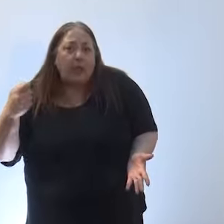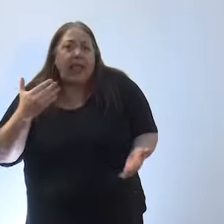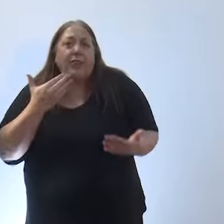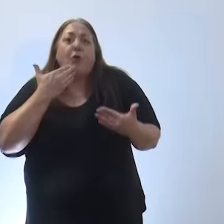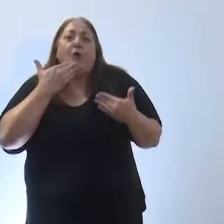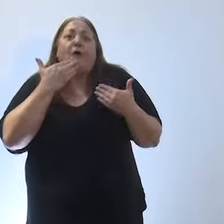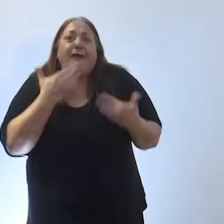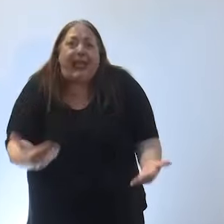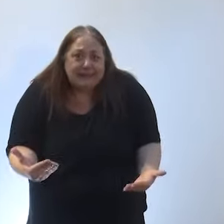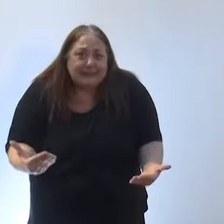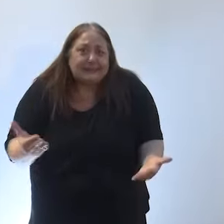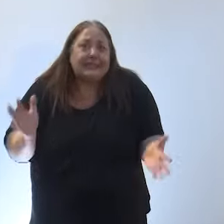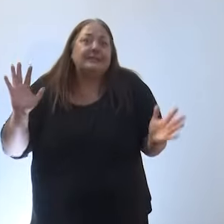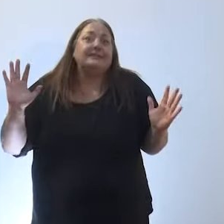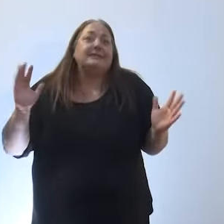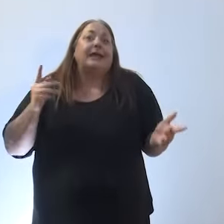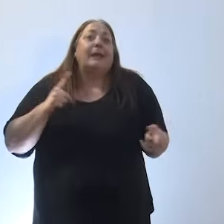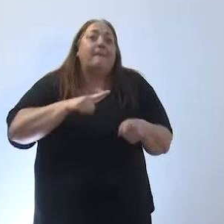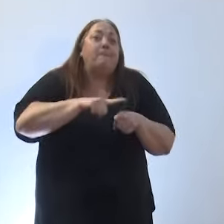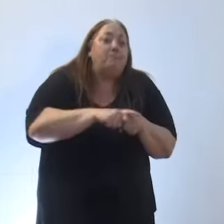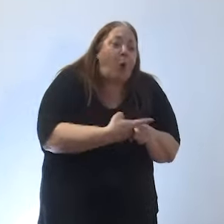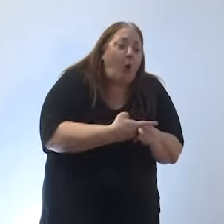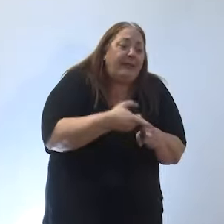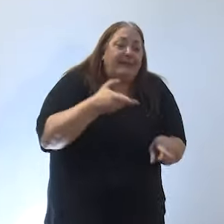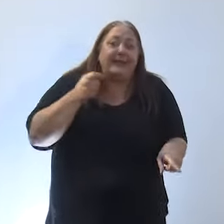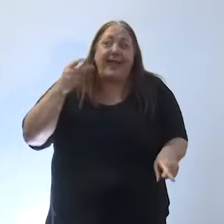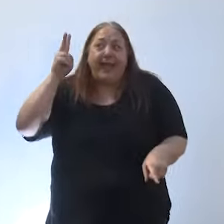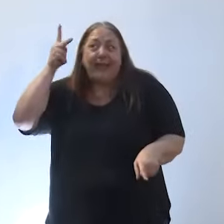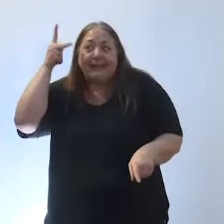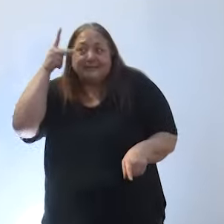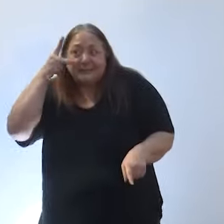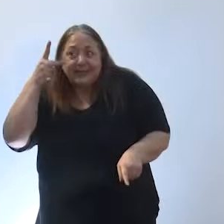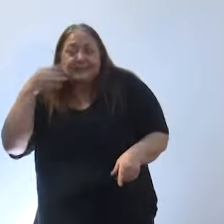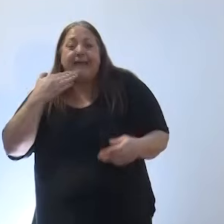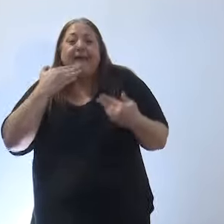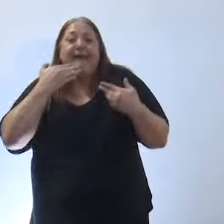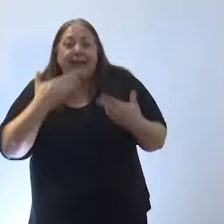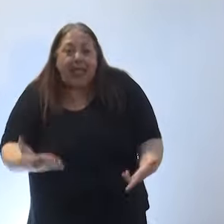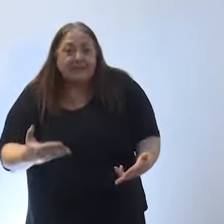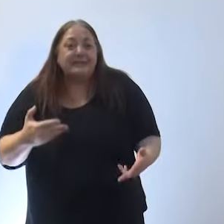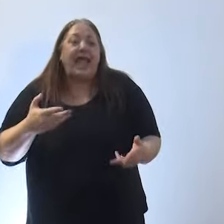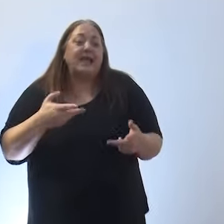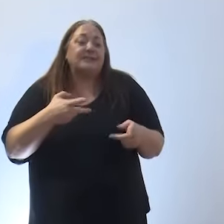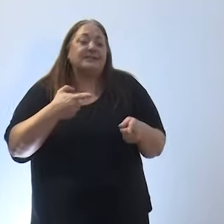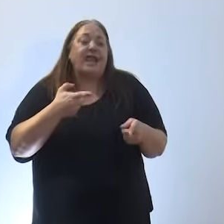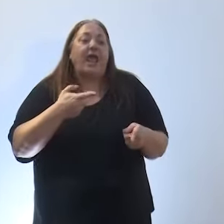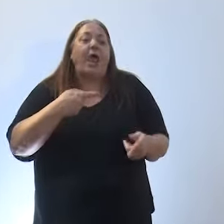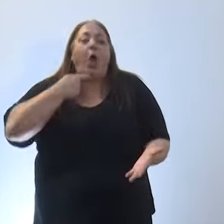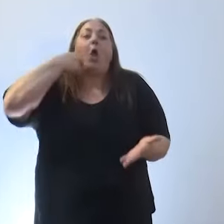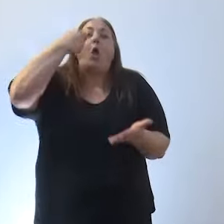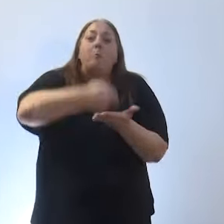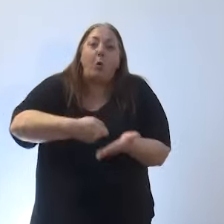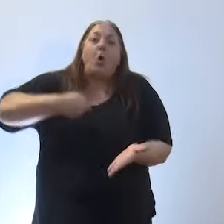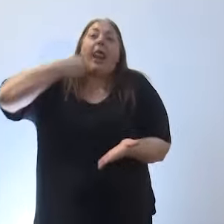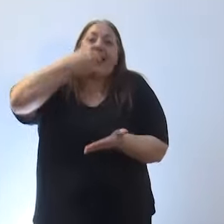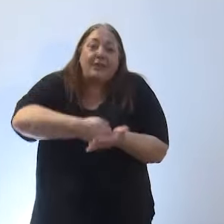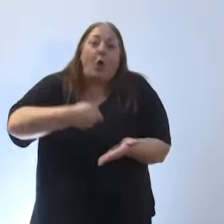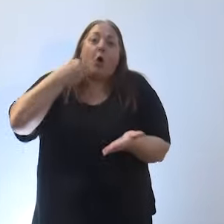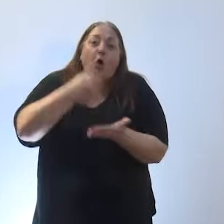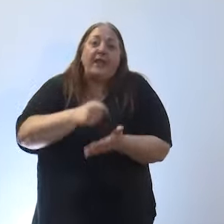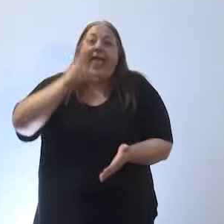a las políticas kisneristas gracias a las moratorias de Cristina y que se han volcado